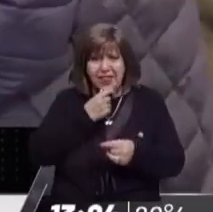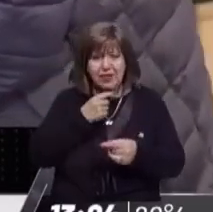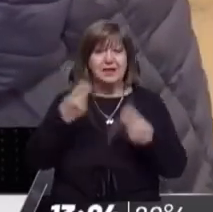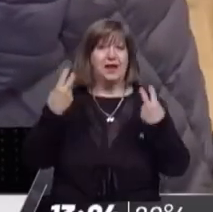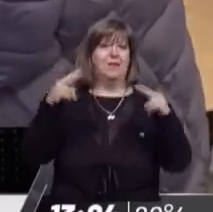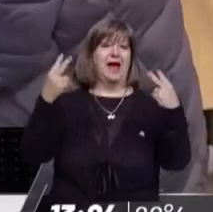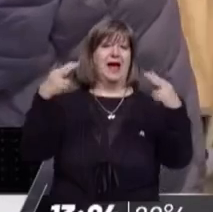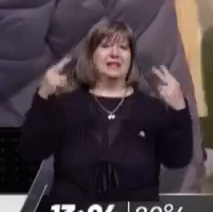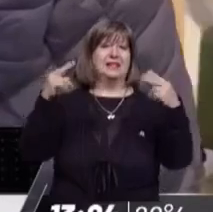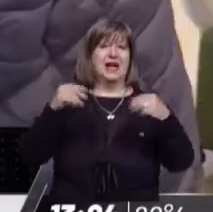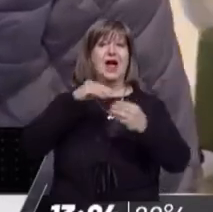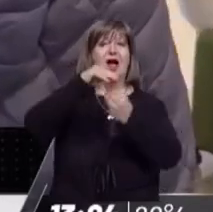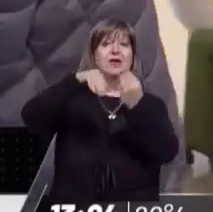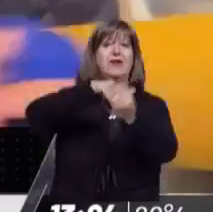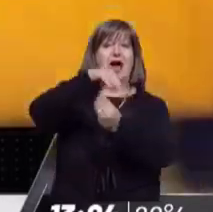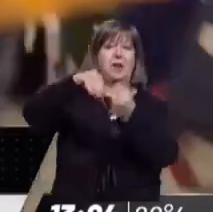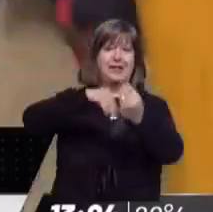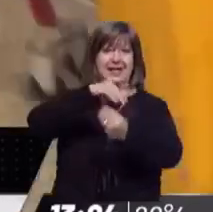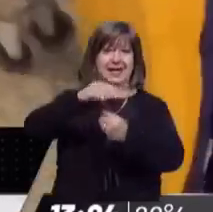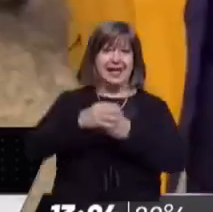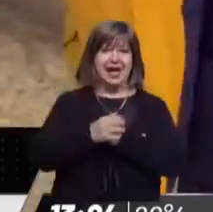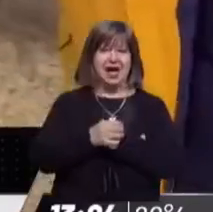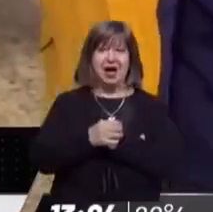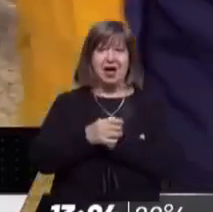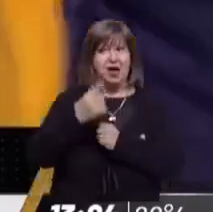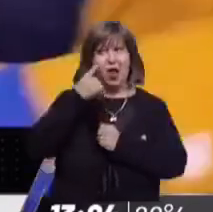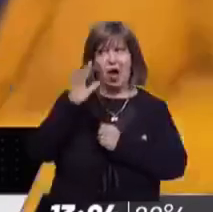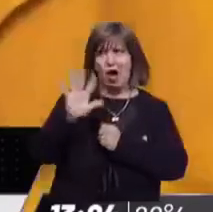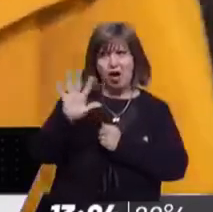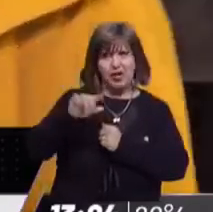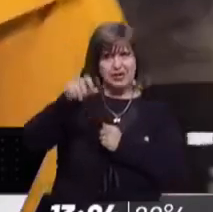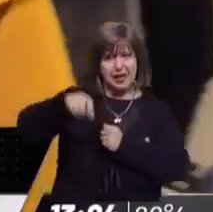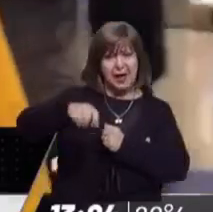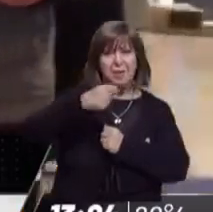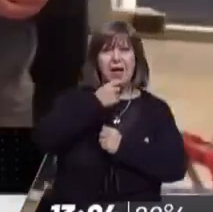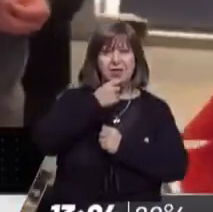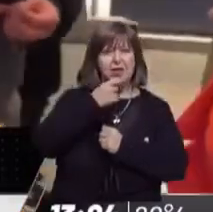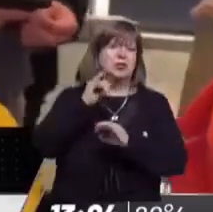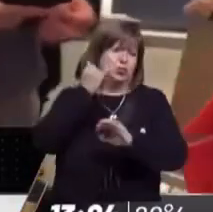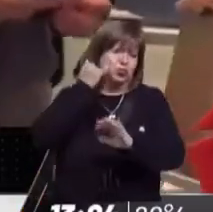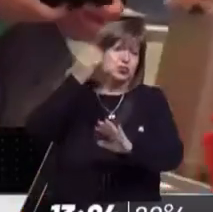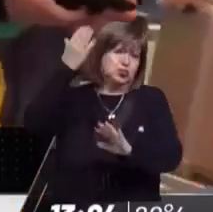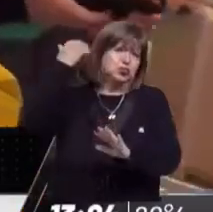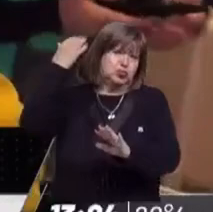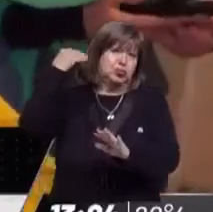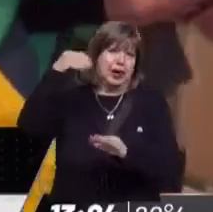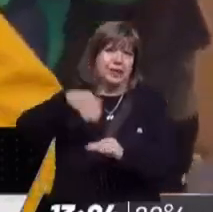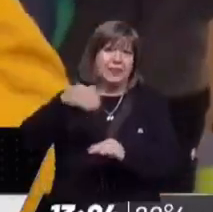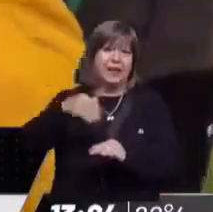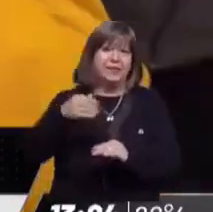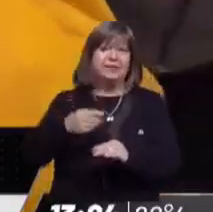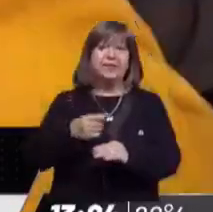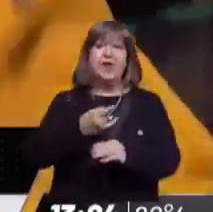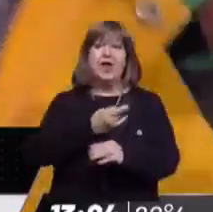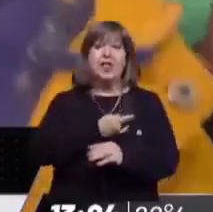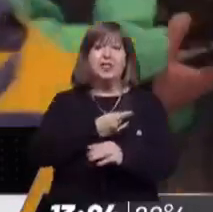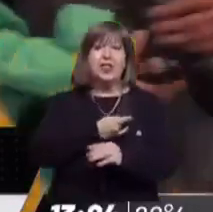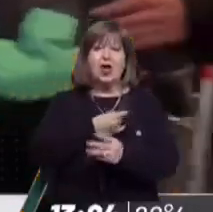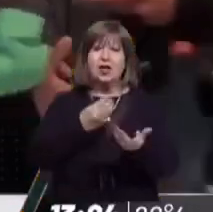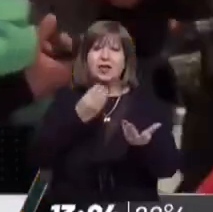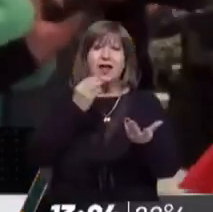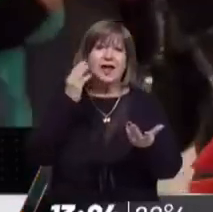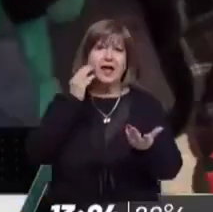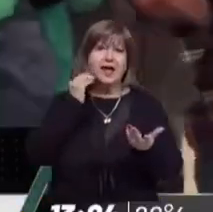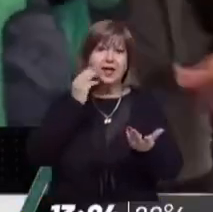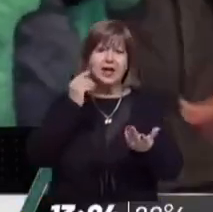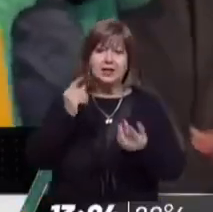Sí, para mi familia. ¿No conoces Mendoza? No, sí. ¿En qué lugar te reciben? Mirá